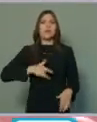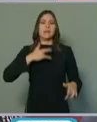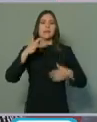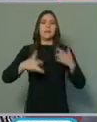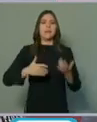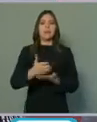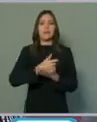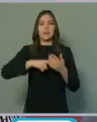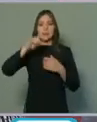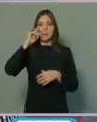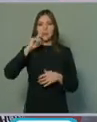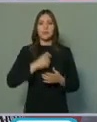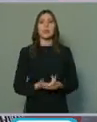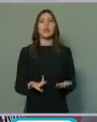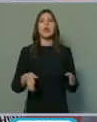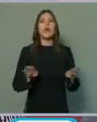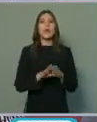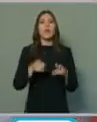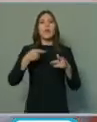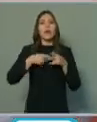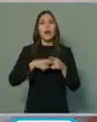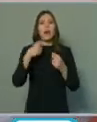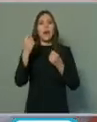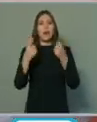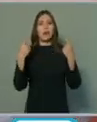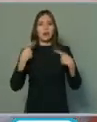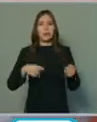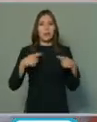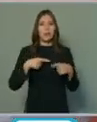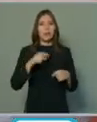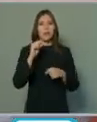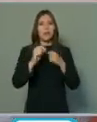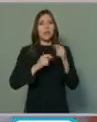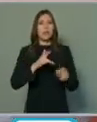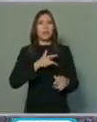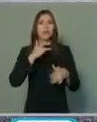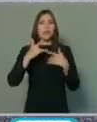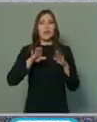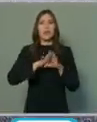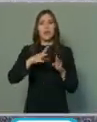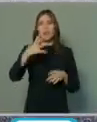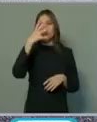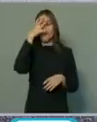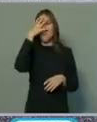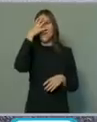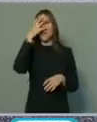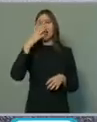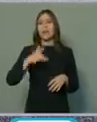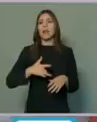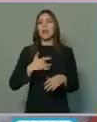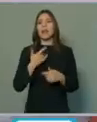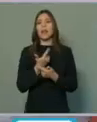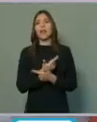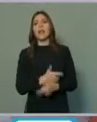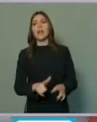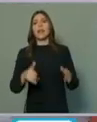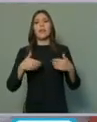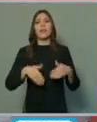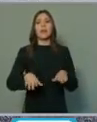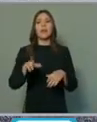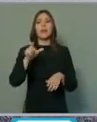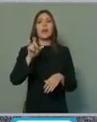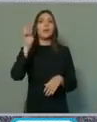empezar? Porque yo creo que a muchas personas también les da un poco de vergüenza dejarse fluir y dejarse ir cuando